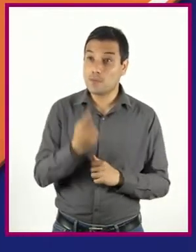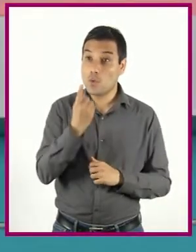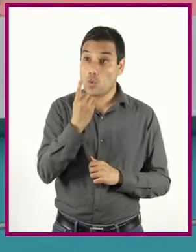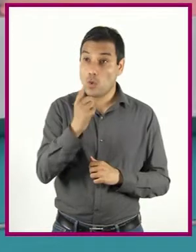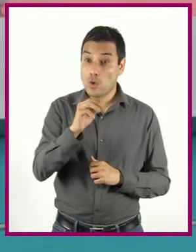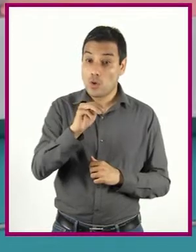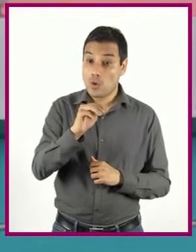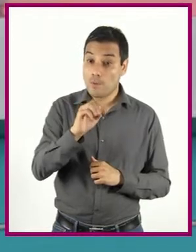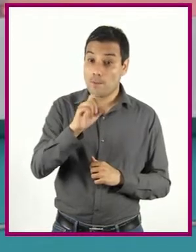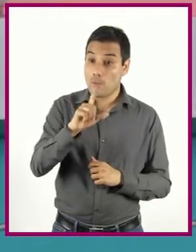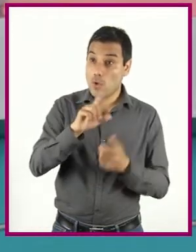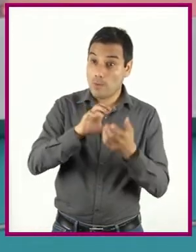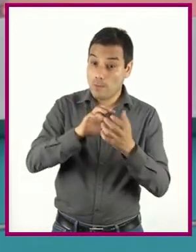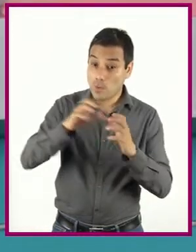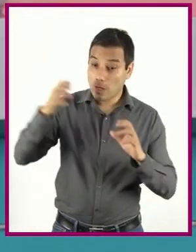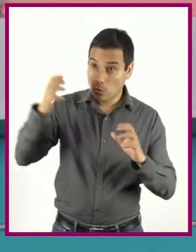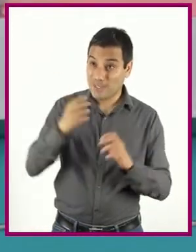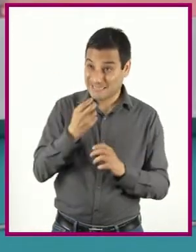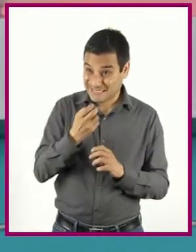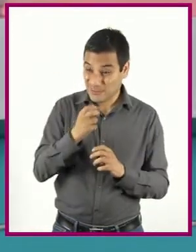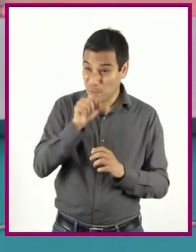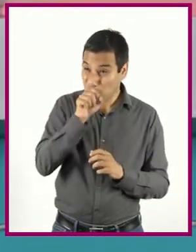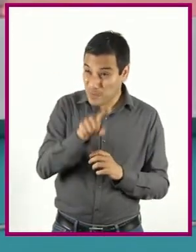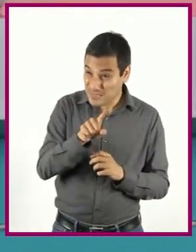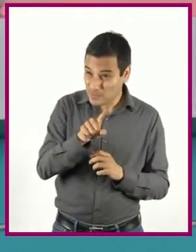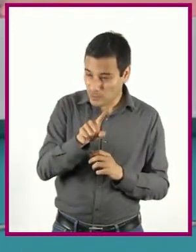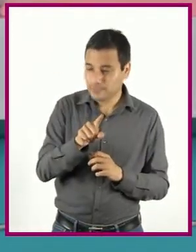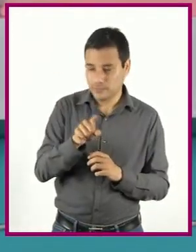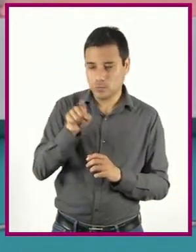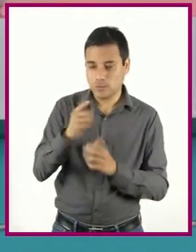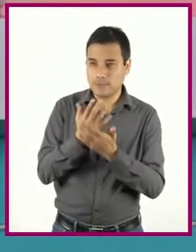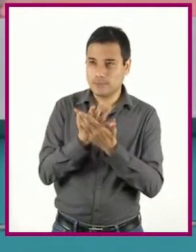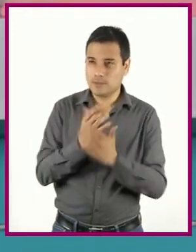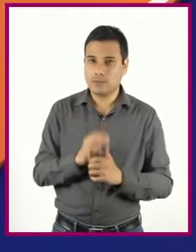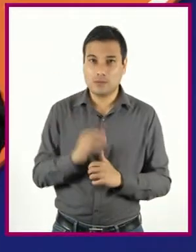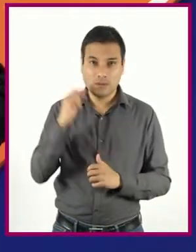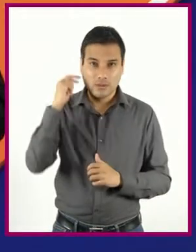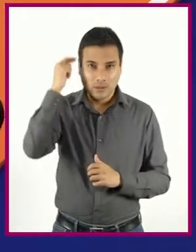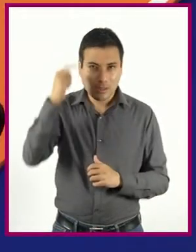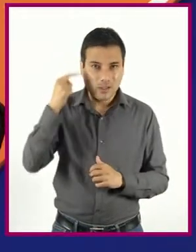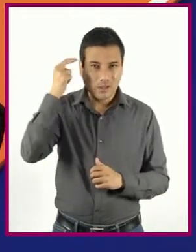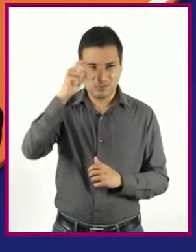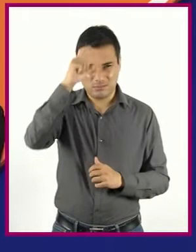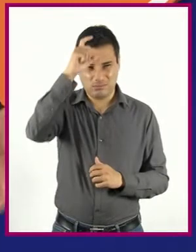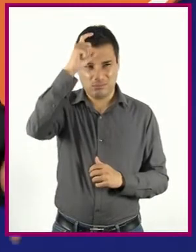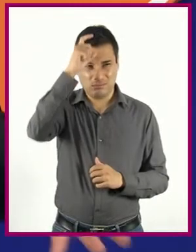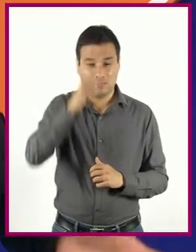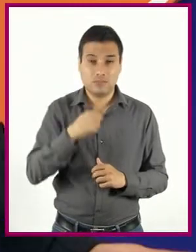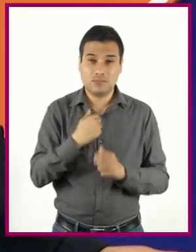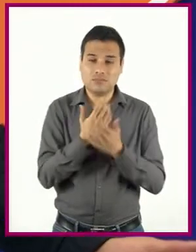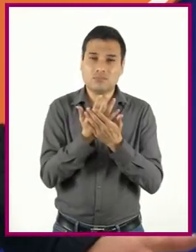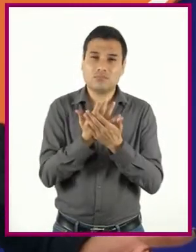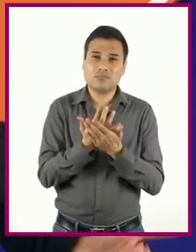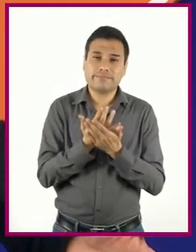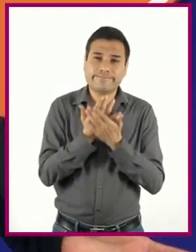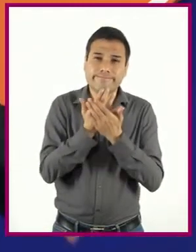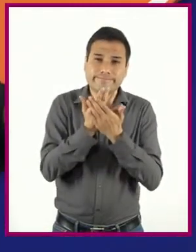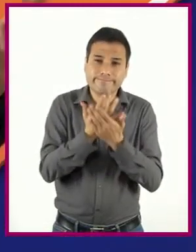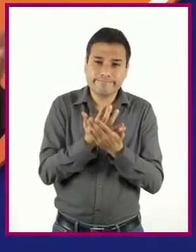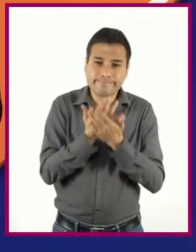mol. El rey, al no comprender aquellas palabras, siguió esperando